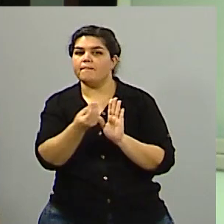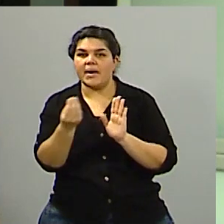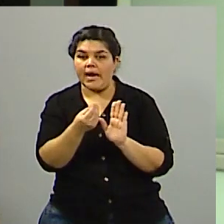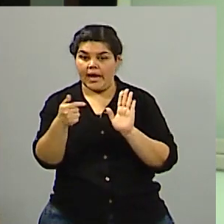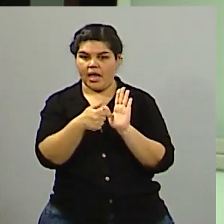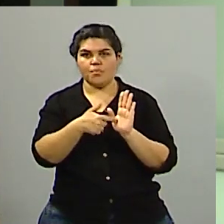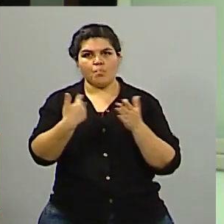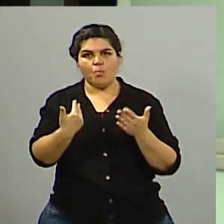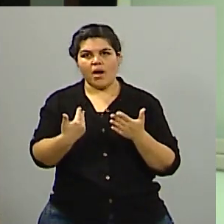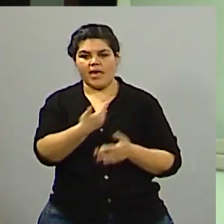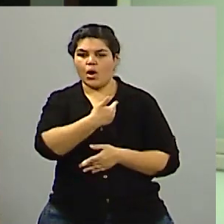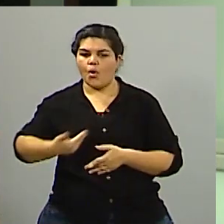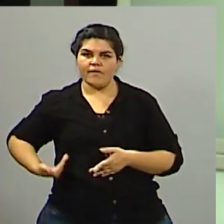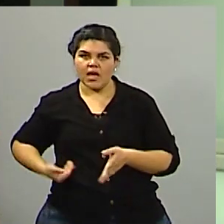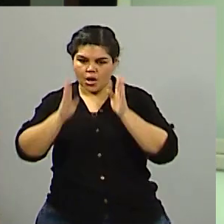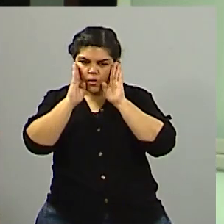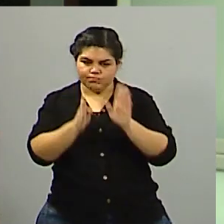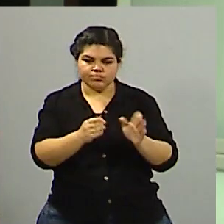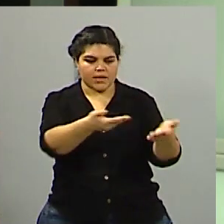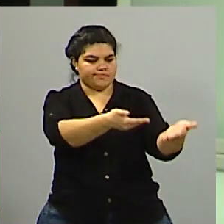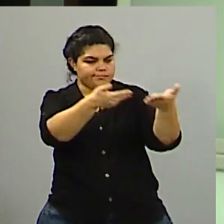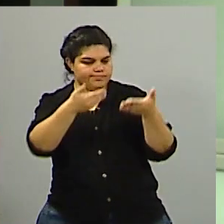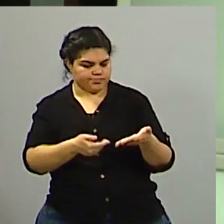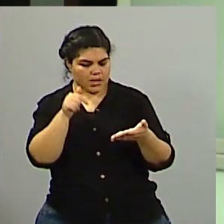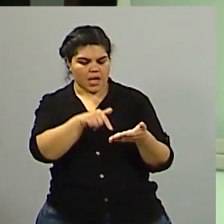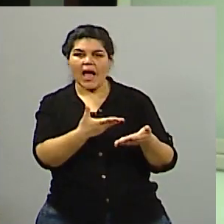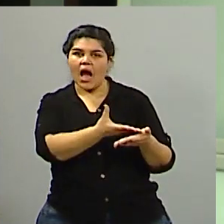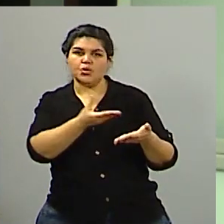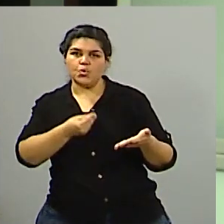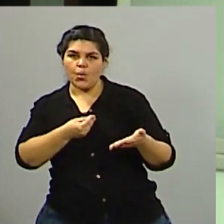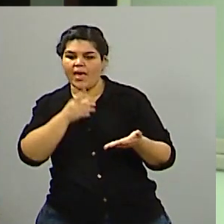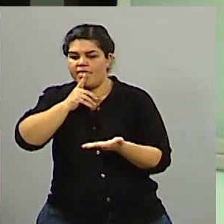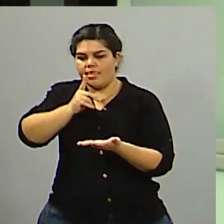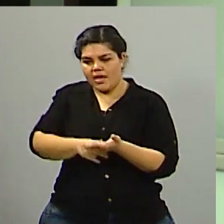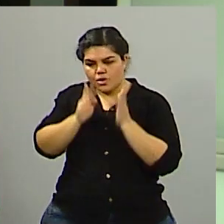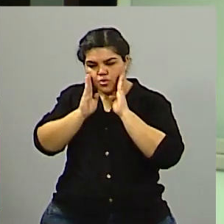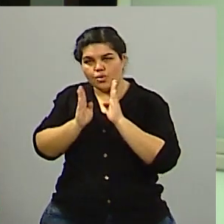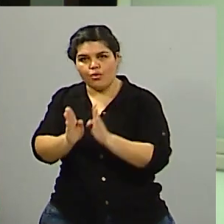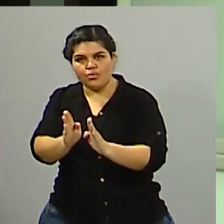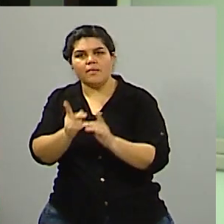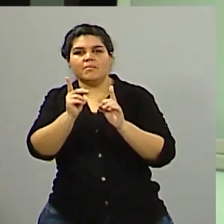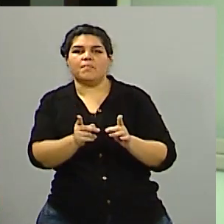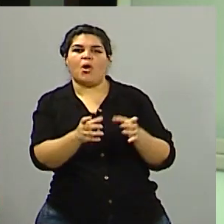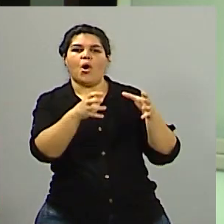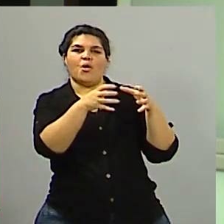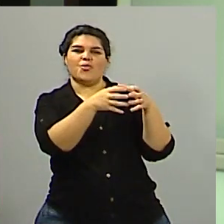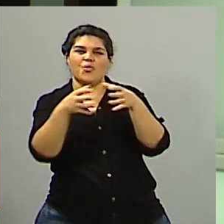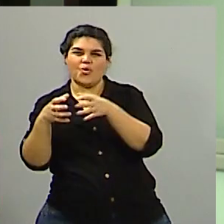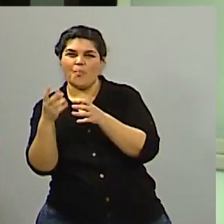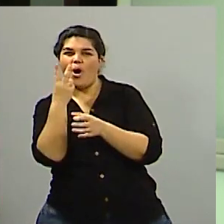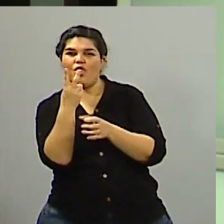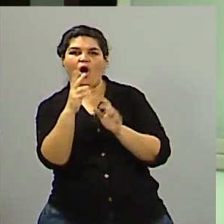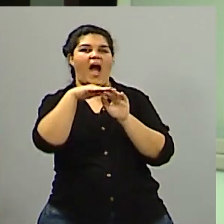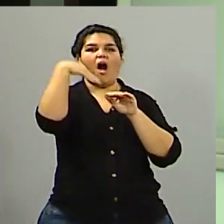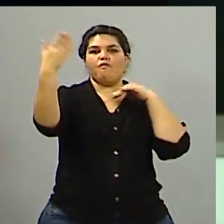encarar políticas públicas, ¿no? Que más allá de estos organismos que son internacionales, instan a los gobiernos de los países a que empiecen a trabajar en esos